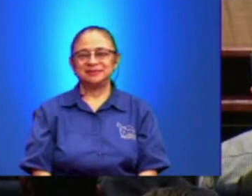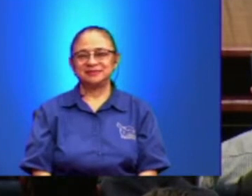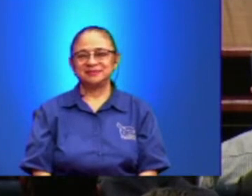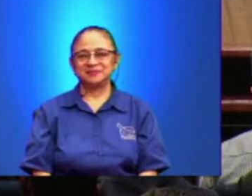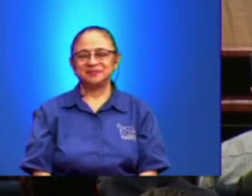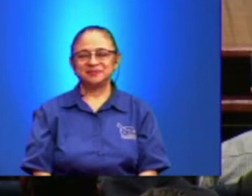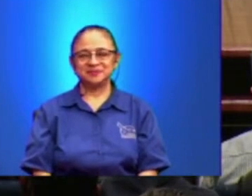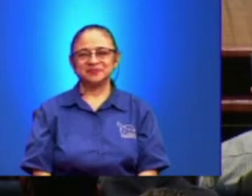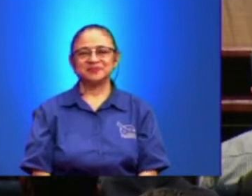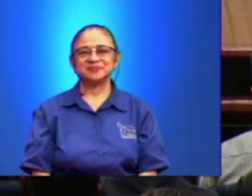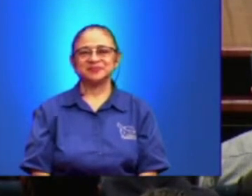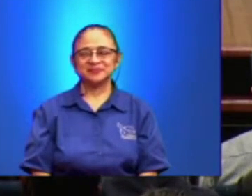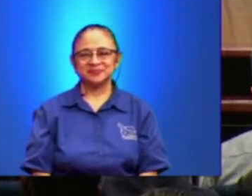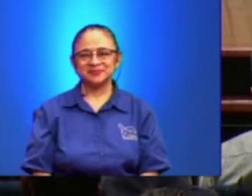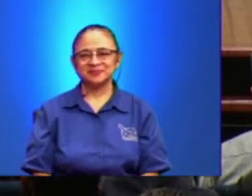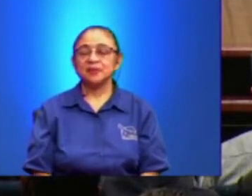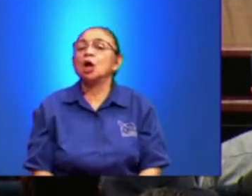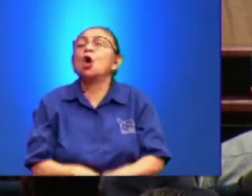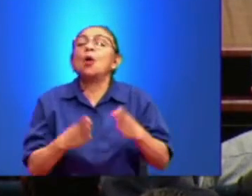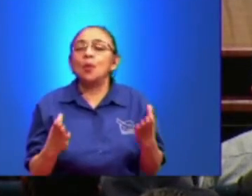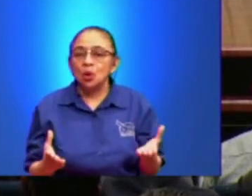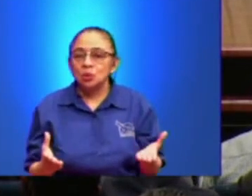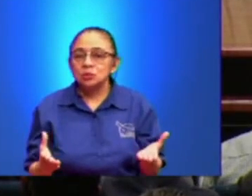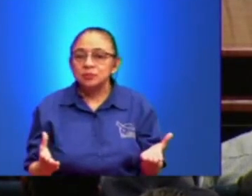y muertes dejáis como